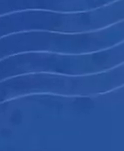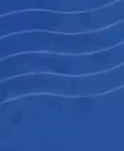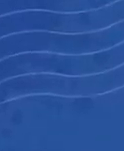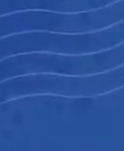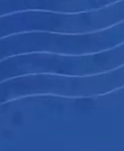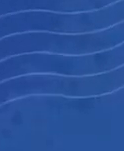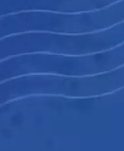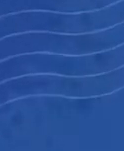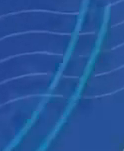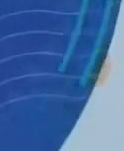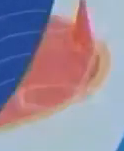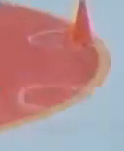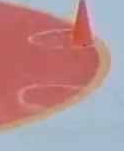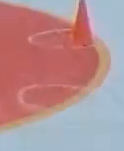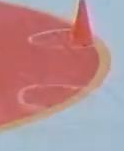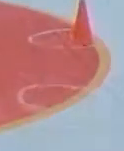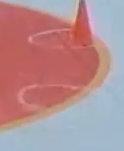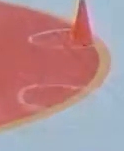Física.